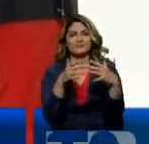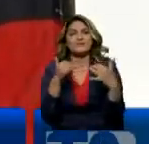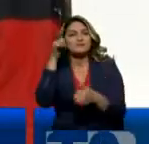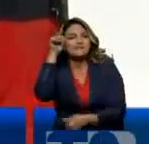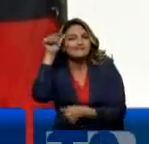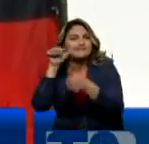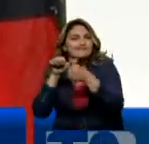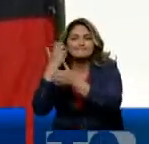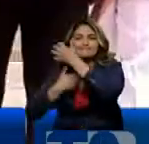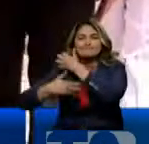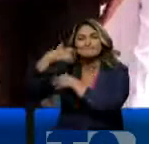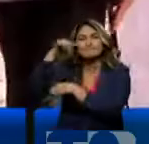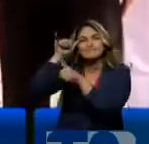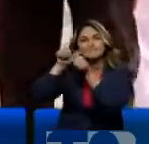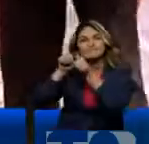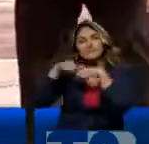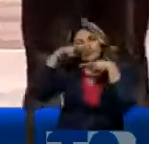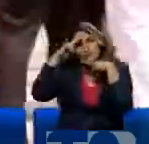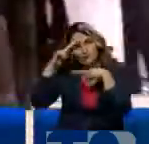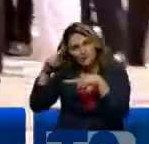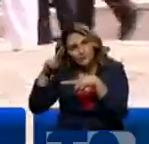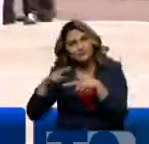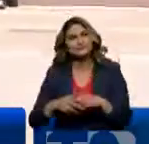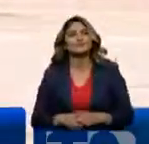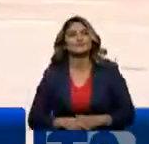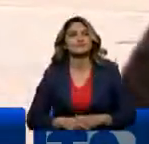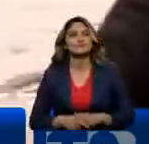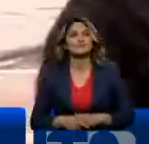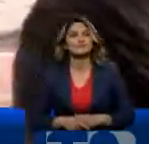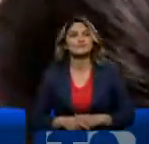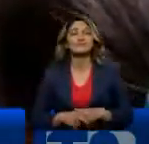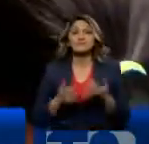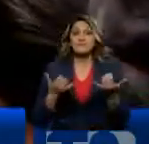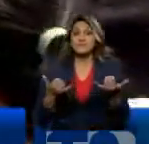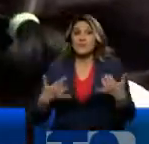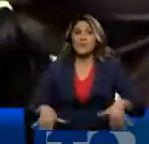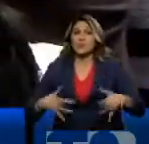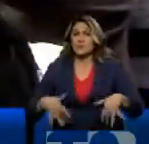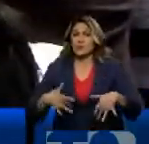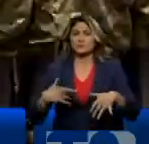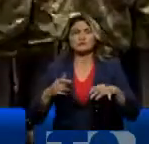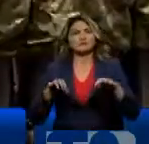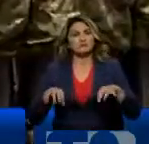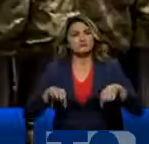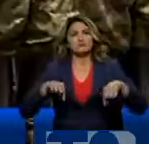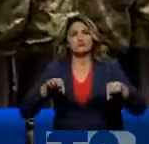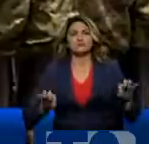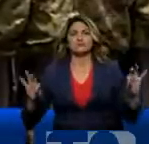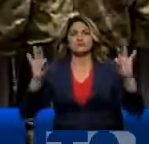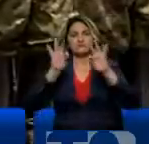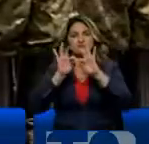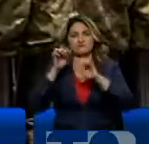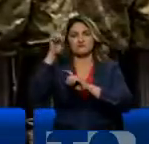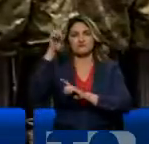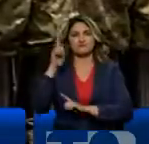país y el ejército ecuatoriano, el comandante general identificó a las nuevas amenazas que le corresponde enfrentar,